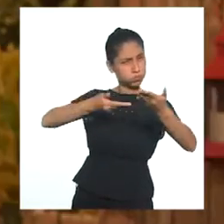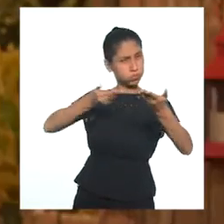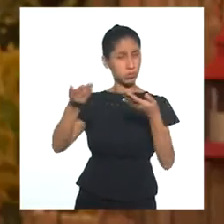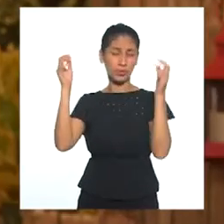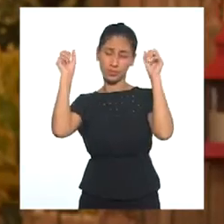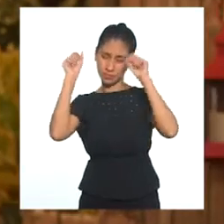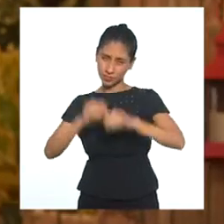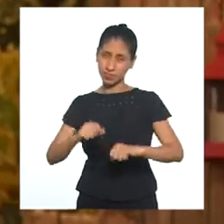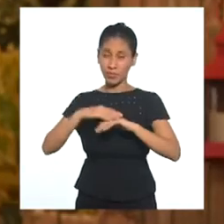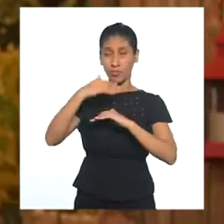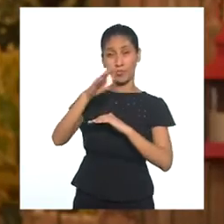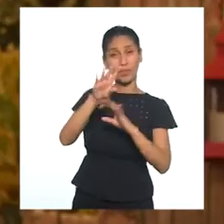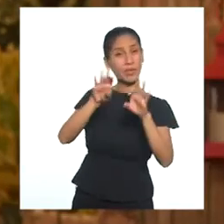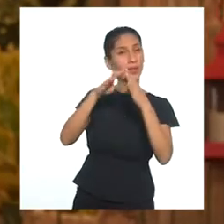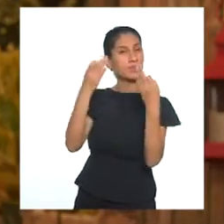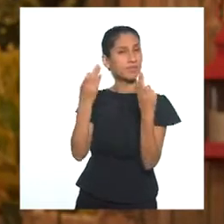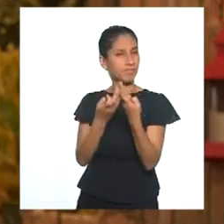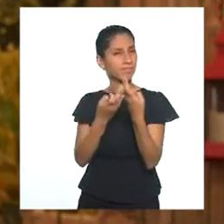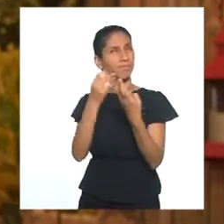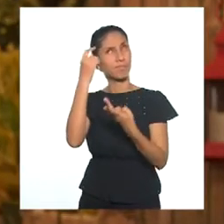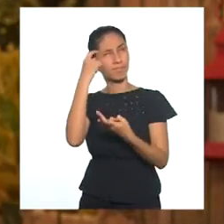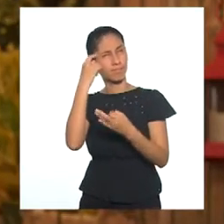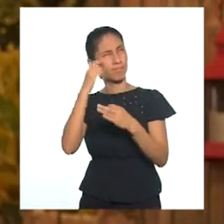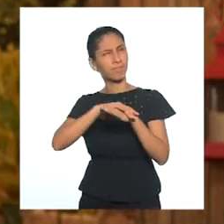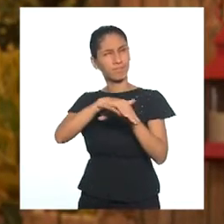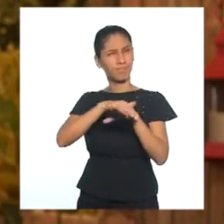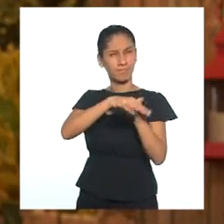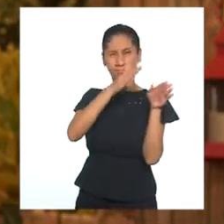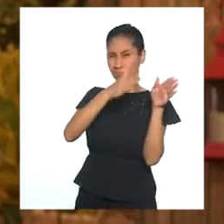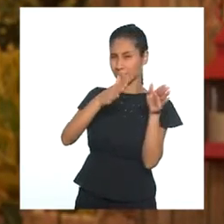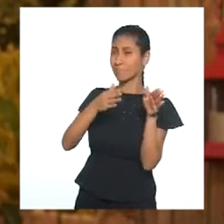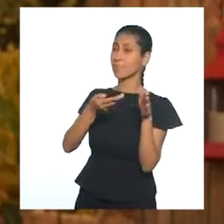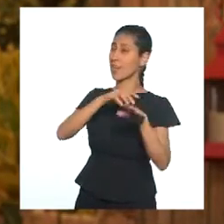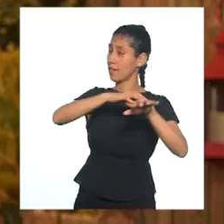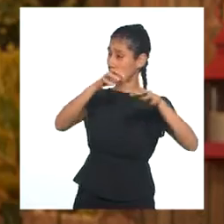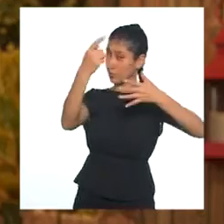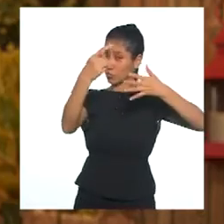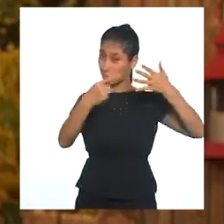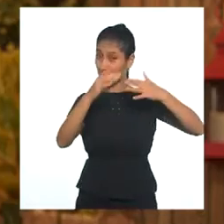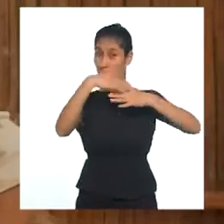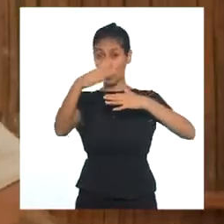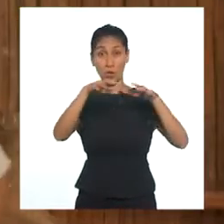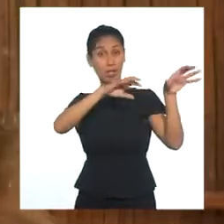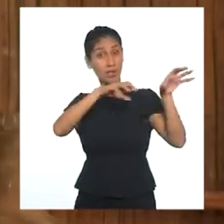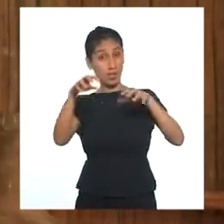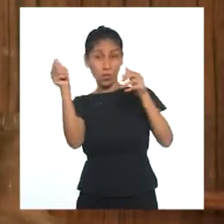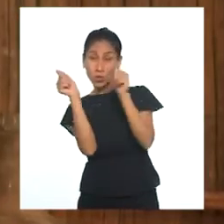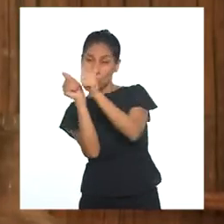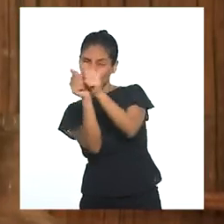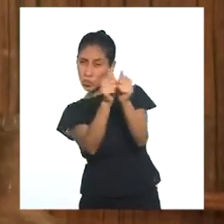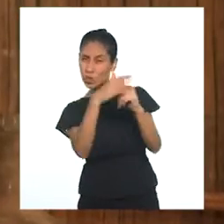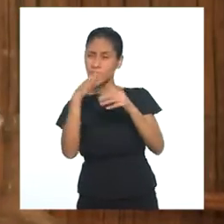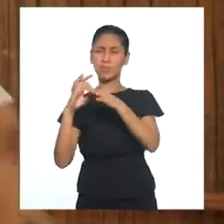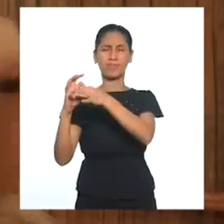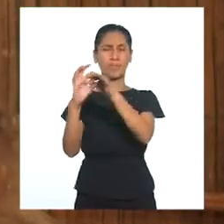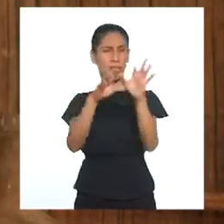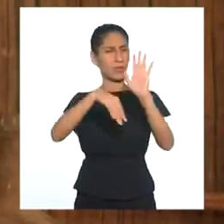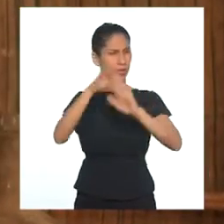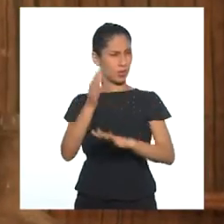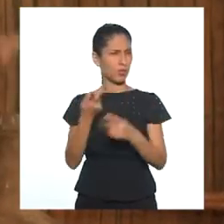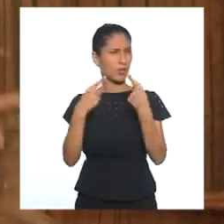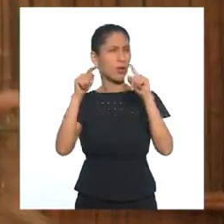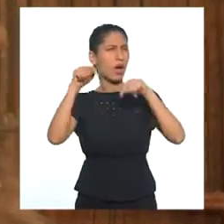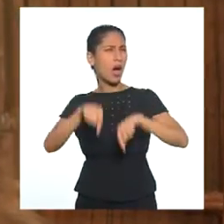Así podrán proponer a sus familias diversas actividades que los puedan unir en armonía. Me pregunto,